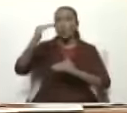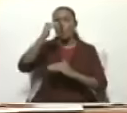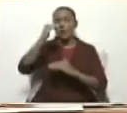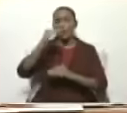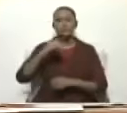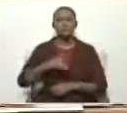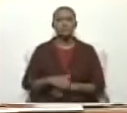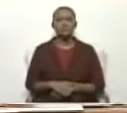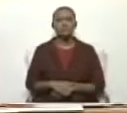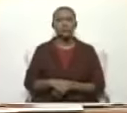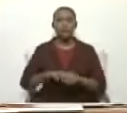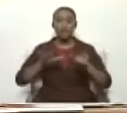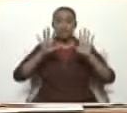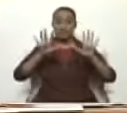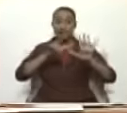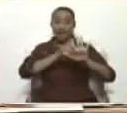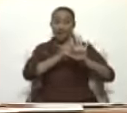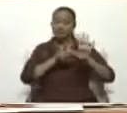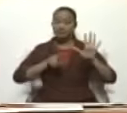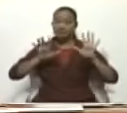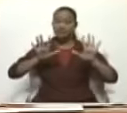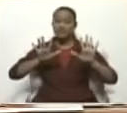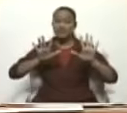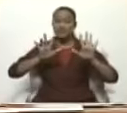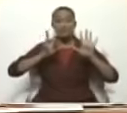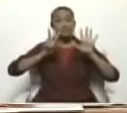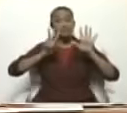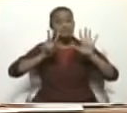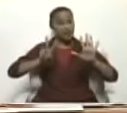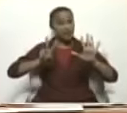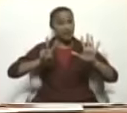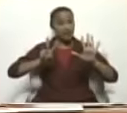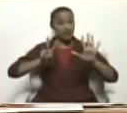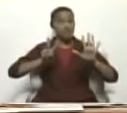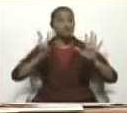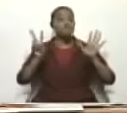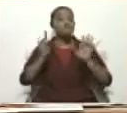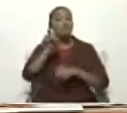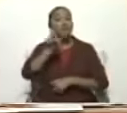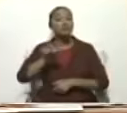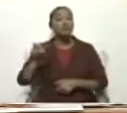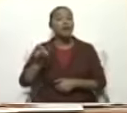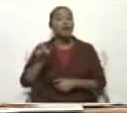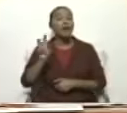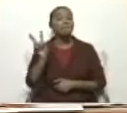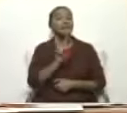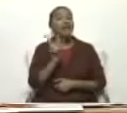De los 10 primeros, 7 venezolanos.